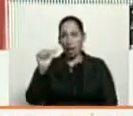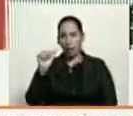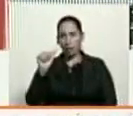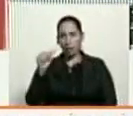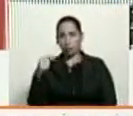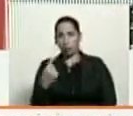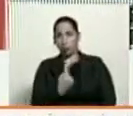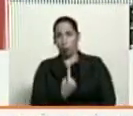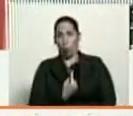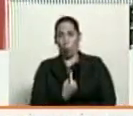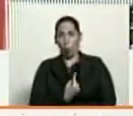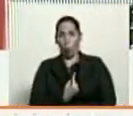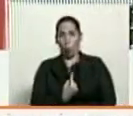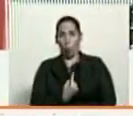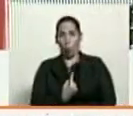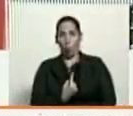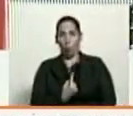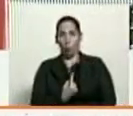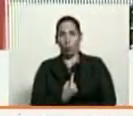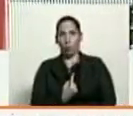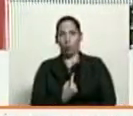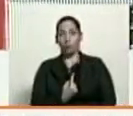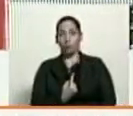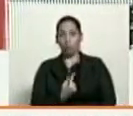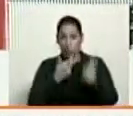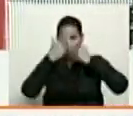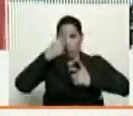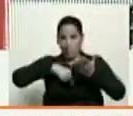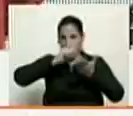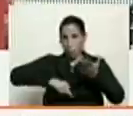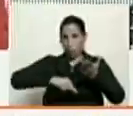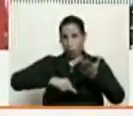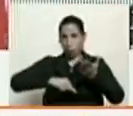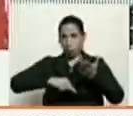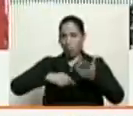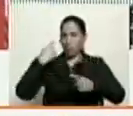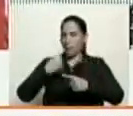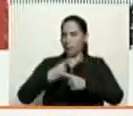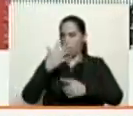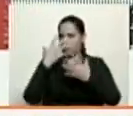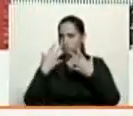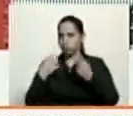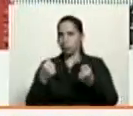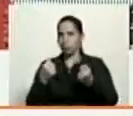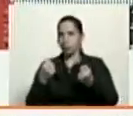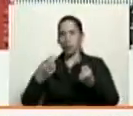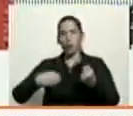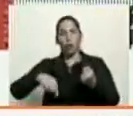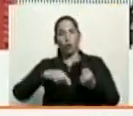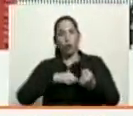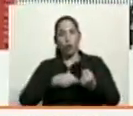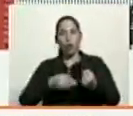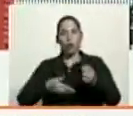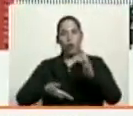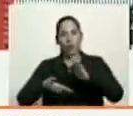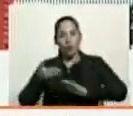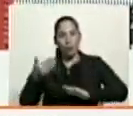solo, y firmó. Tenían ellos que entender que nosotros íbamos para una